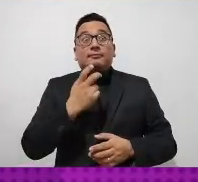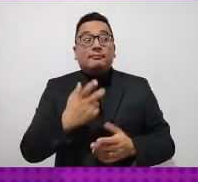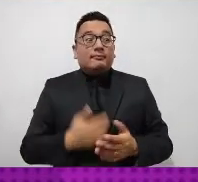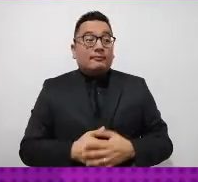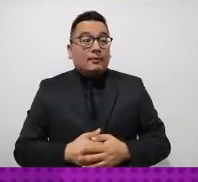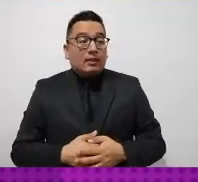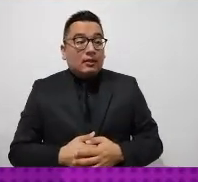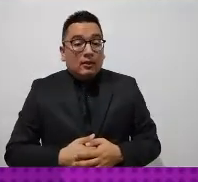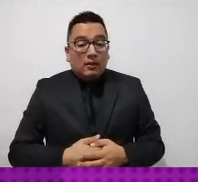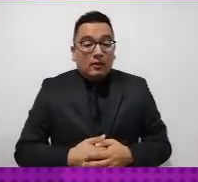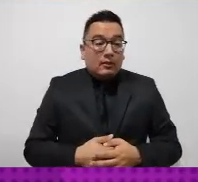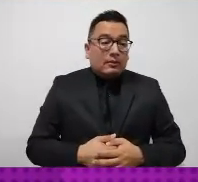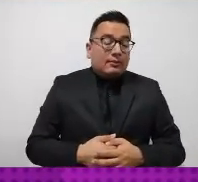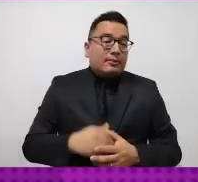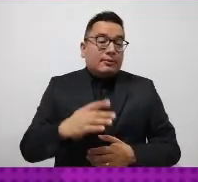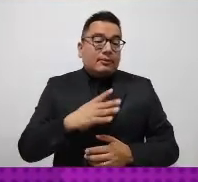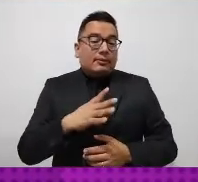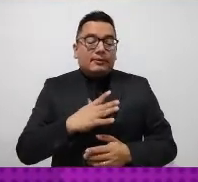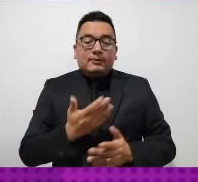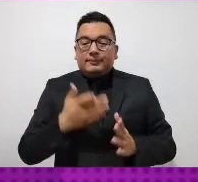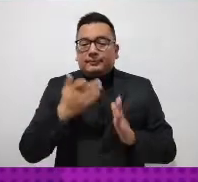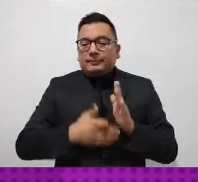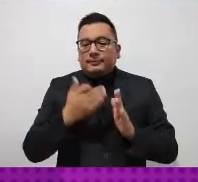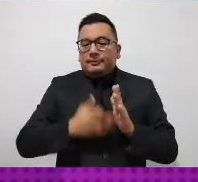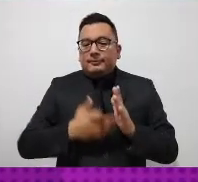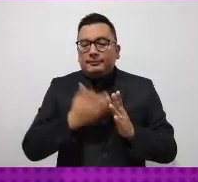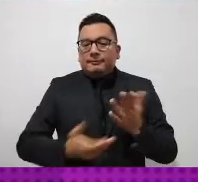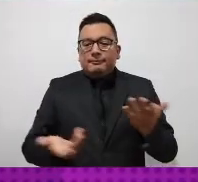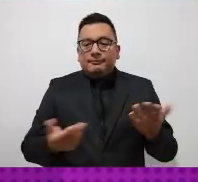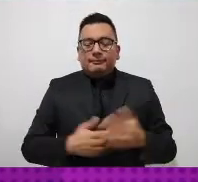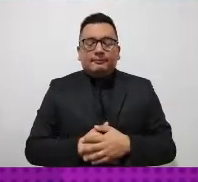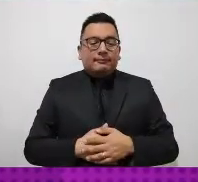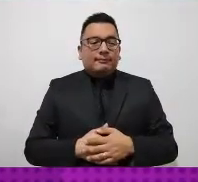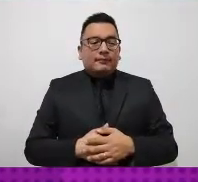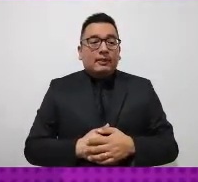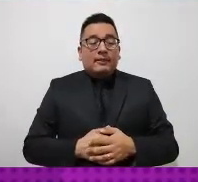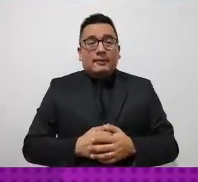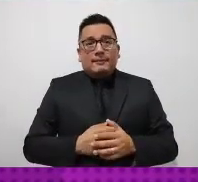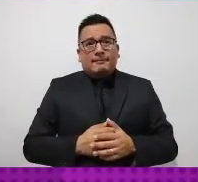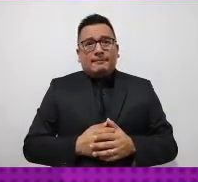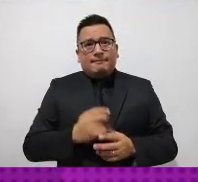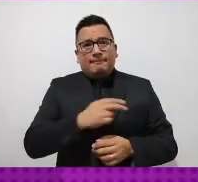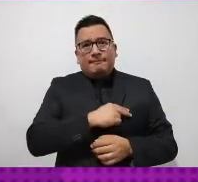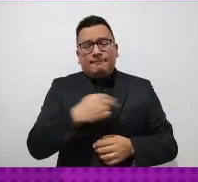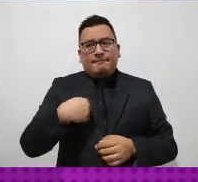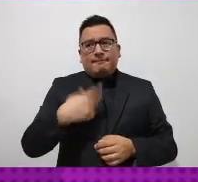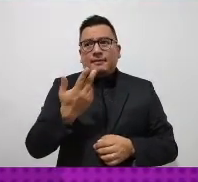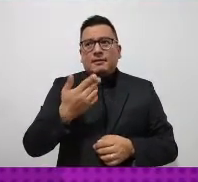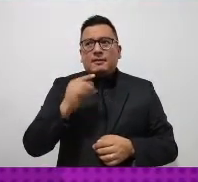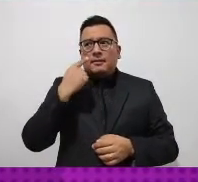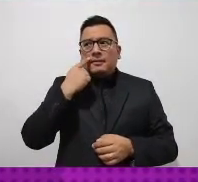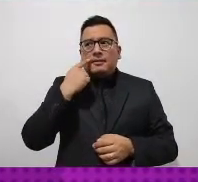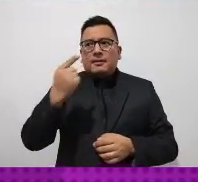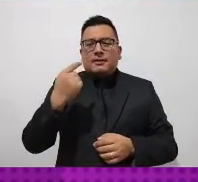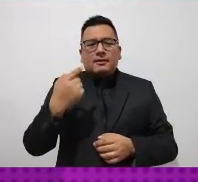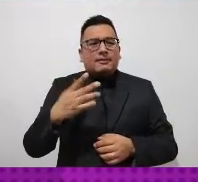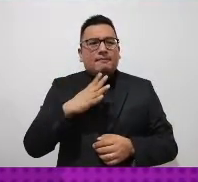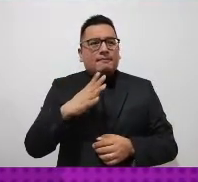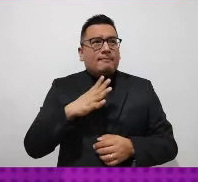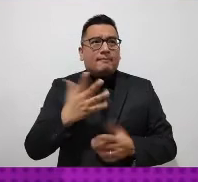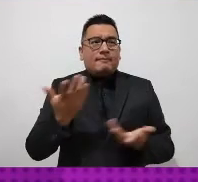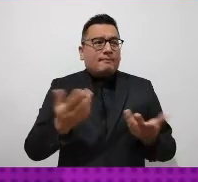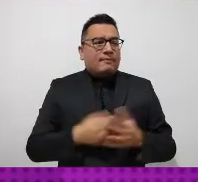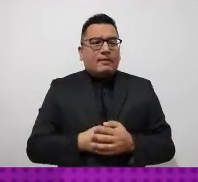Exactamente, pues las asignaturas pendientes en esta materia son larguísimas, o sea, tenemos demasiados